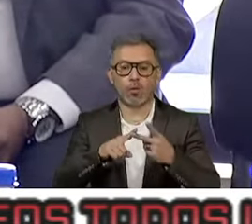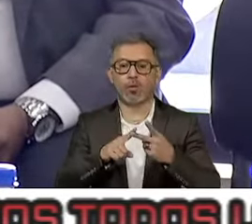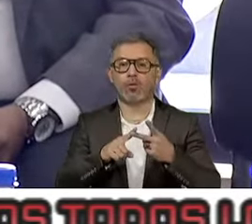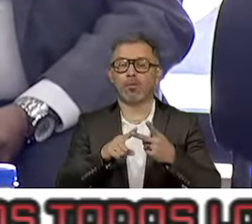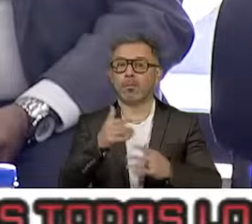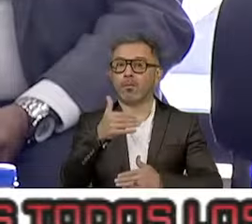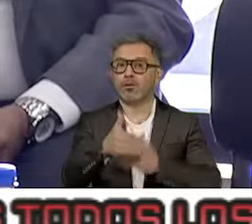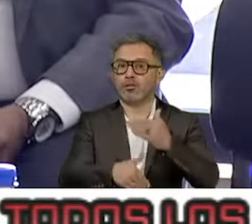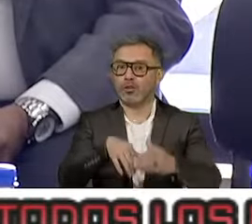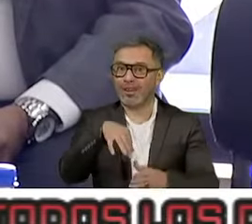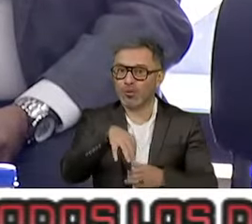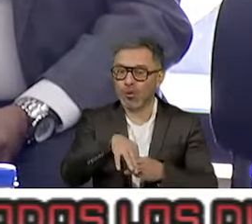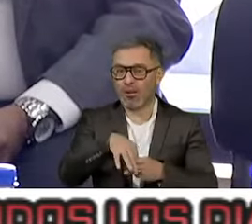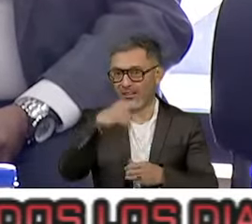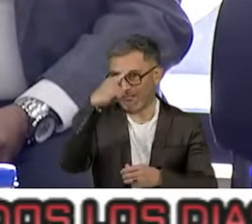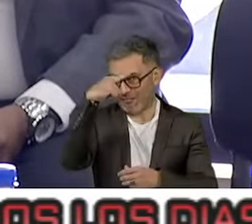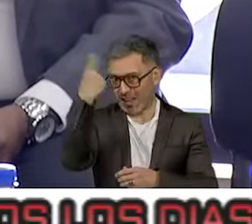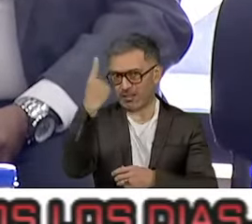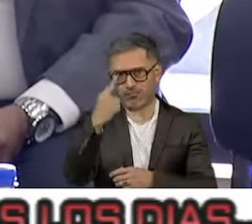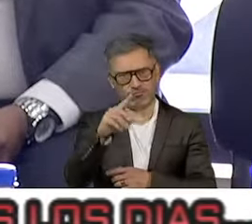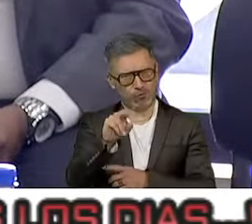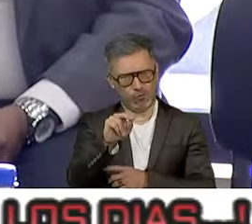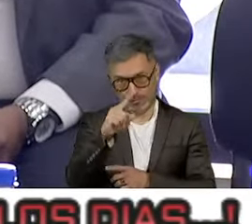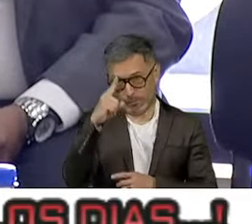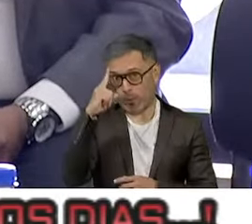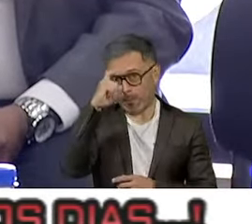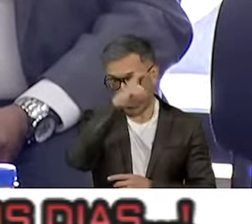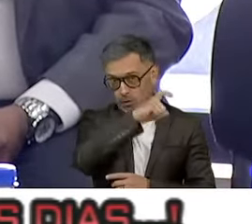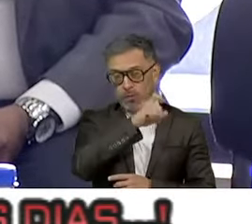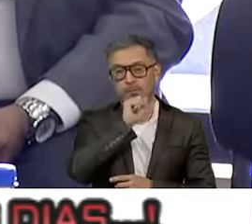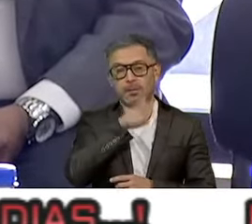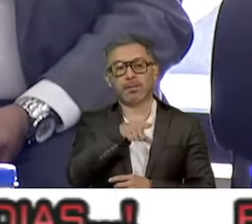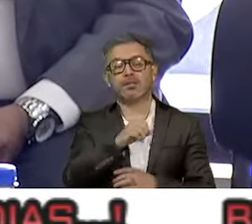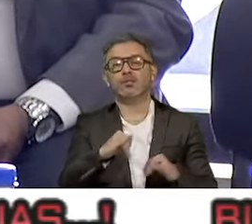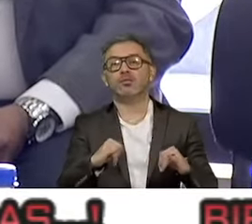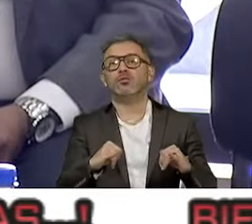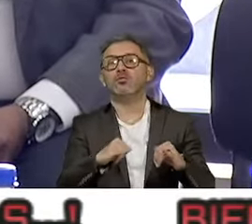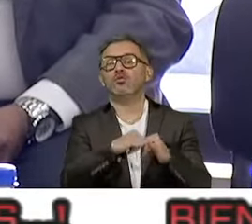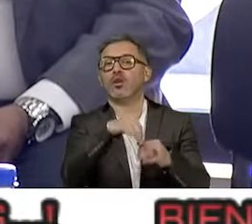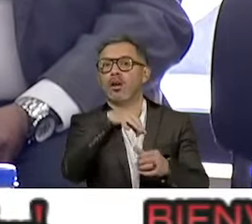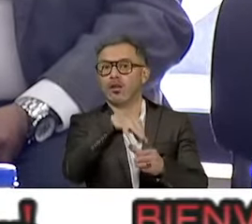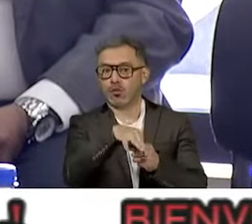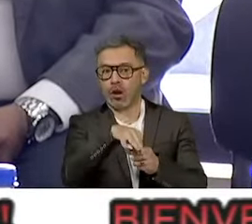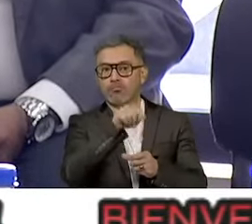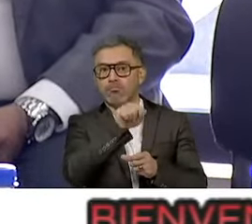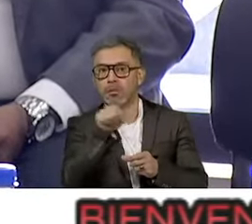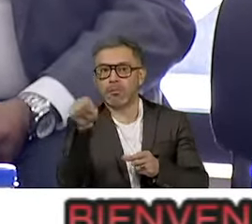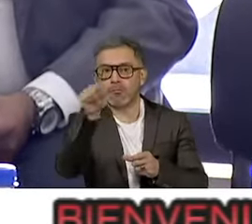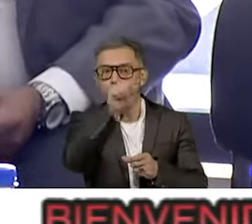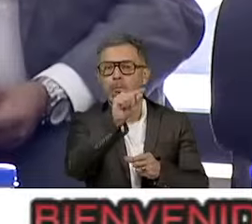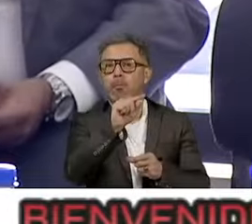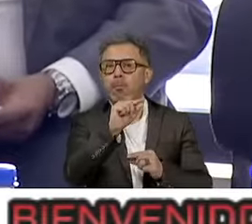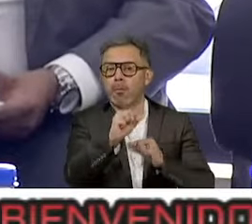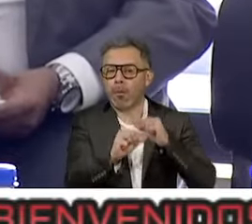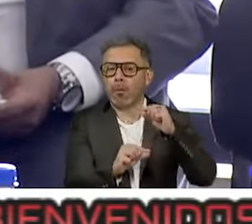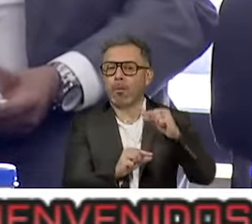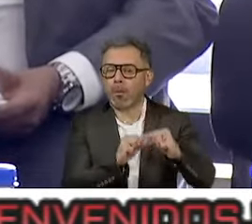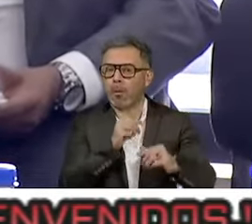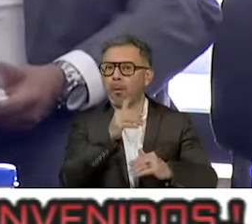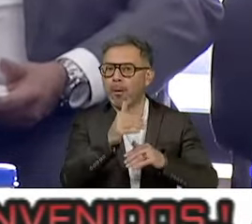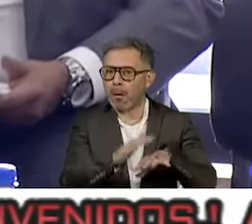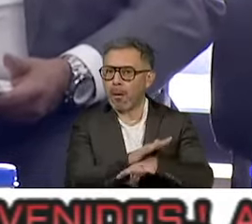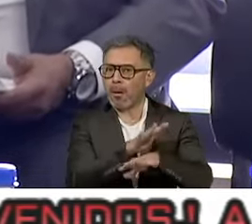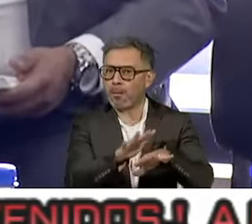largos y que la legislación y el funcionamiento de los órganos ha ido evolucionando. Esta última